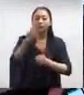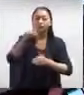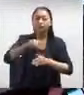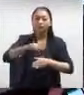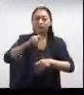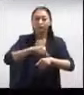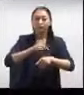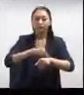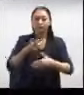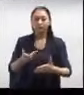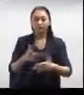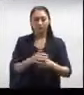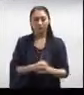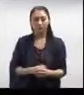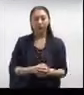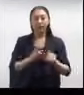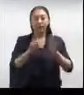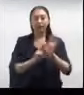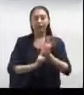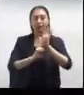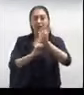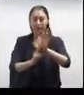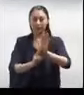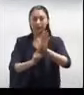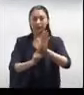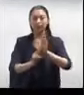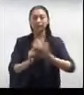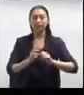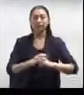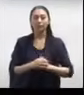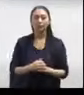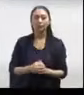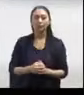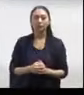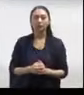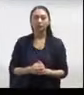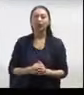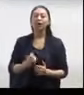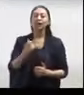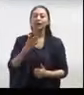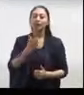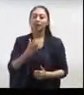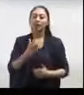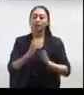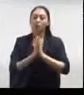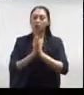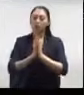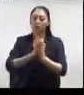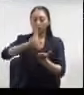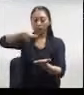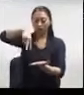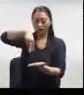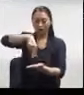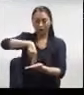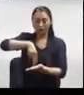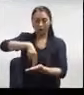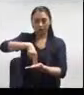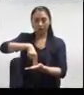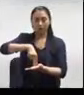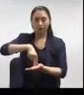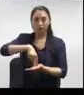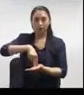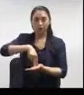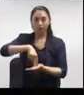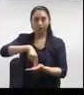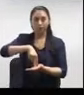Quiero aprovechar, señores representantes, que nos mantengamos de pie y que